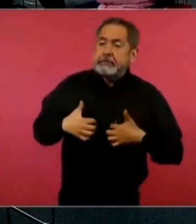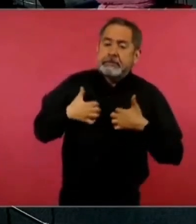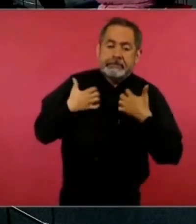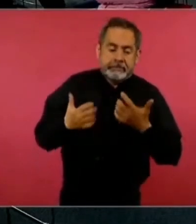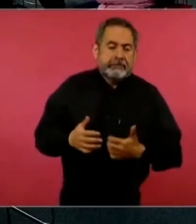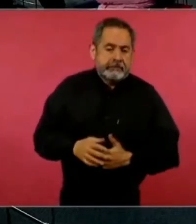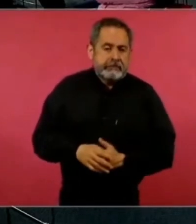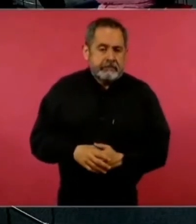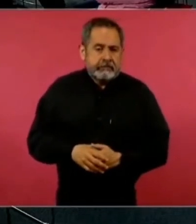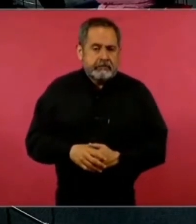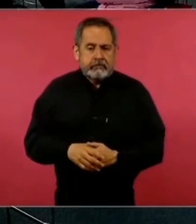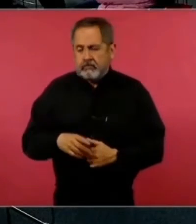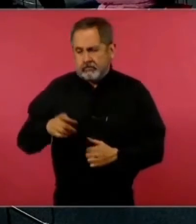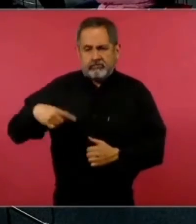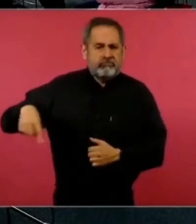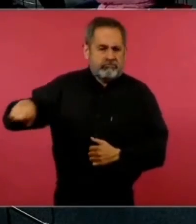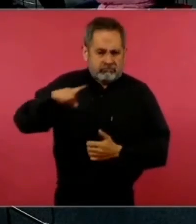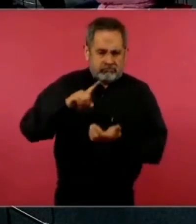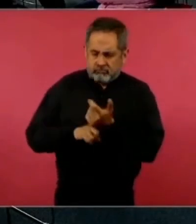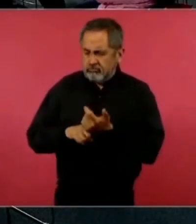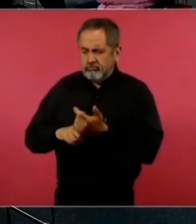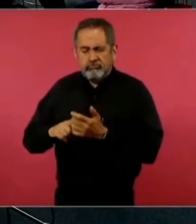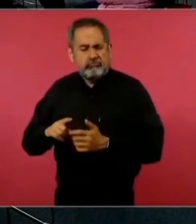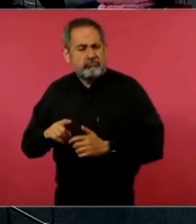un ejército surgido de la Revolución